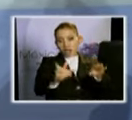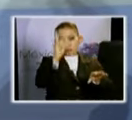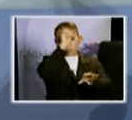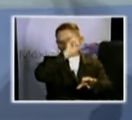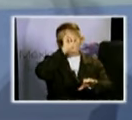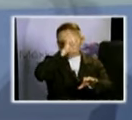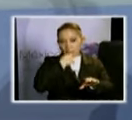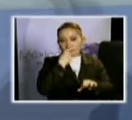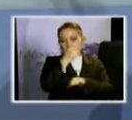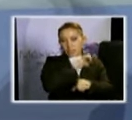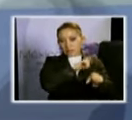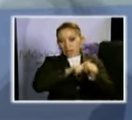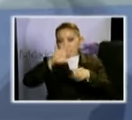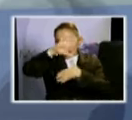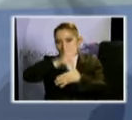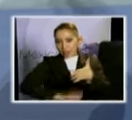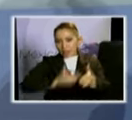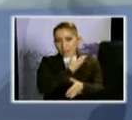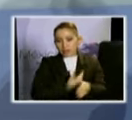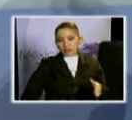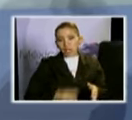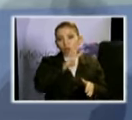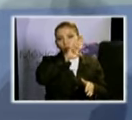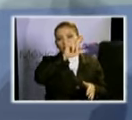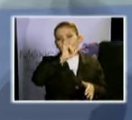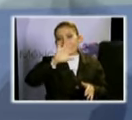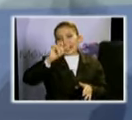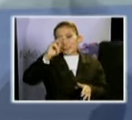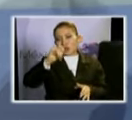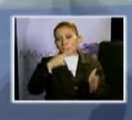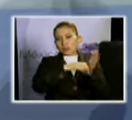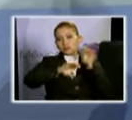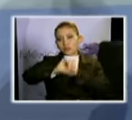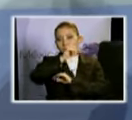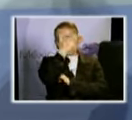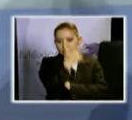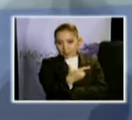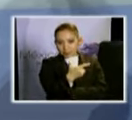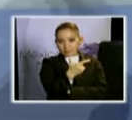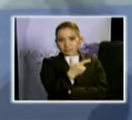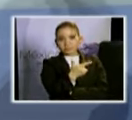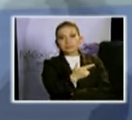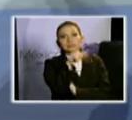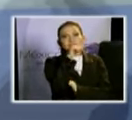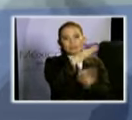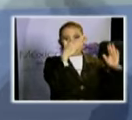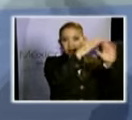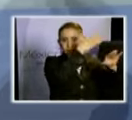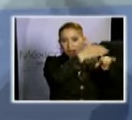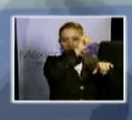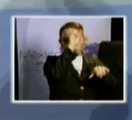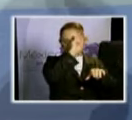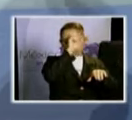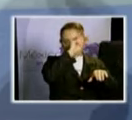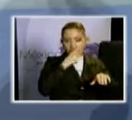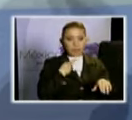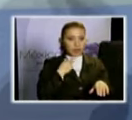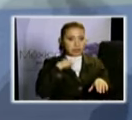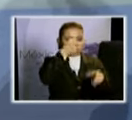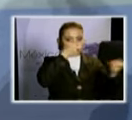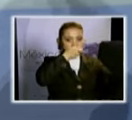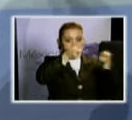asesora del enviado especial para las Américas del presidente William Clinton, esto en 1997. En la Casa Blanca fue asesora política,